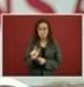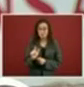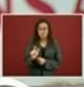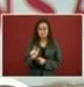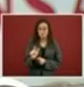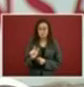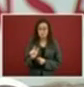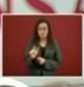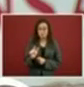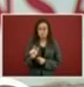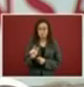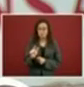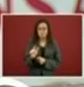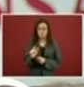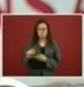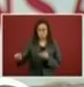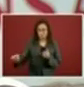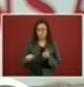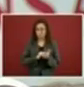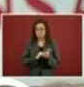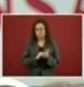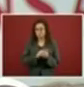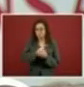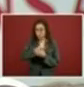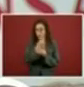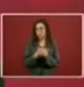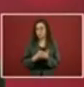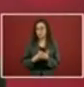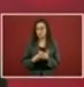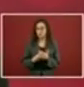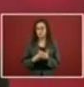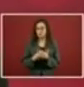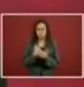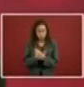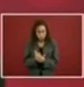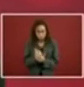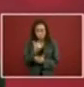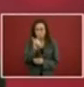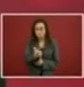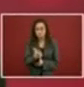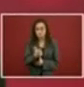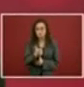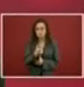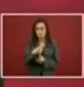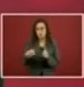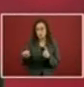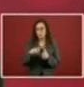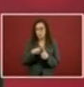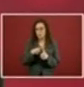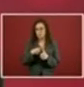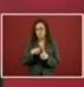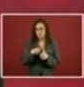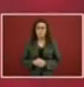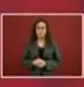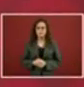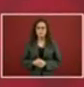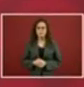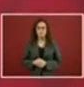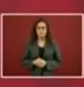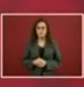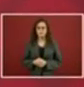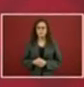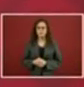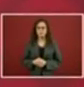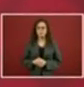estar continuando, debe de mantenerse, porque precisamente en buena medida la actividad política y las decisiones que se van tomando en torno a la propia